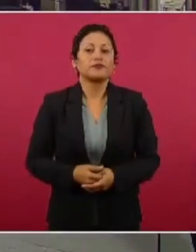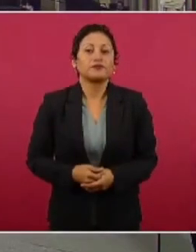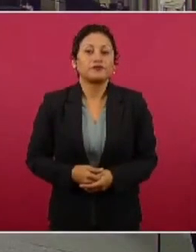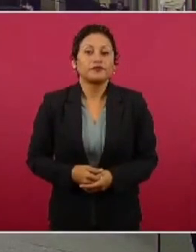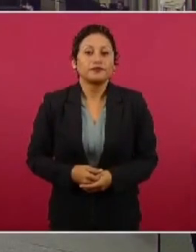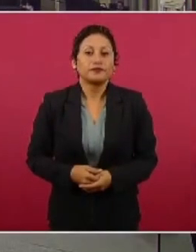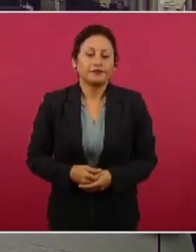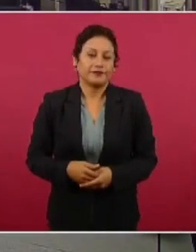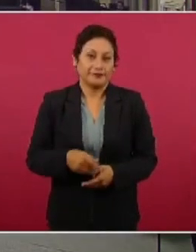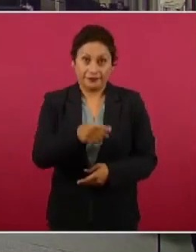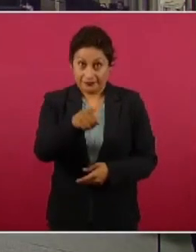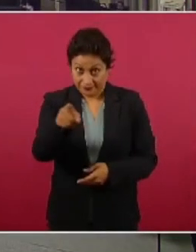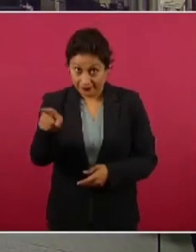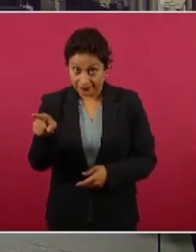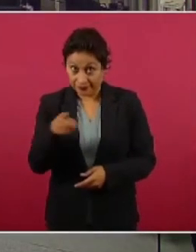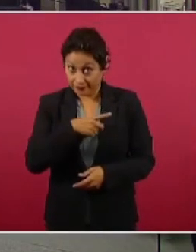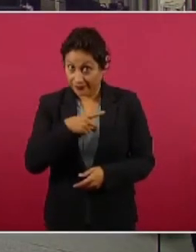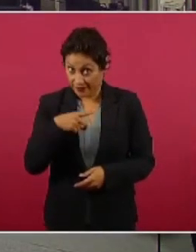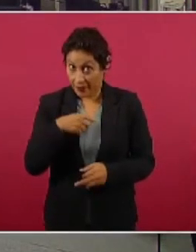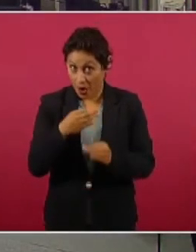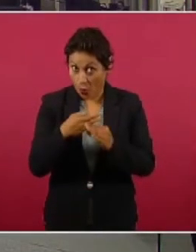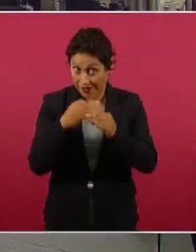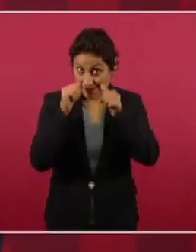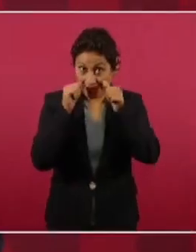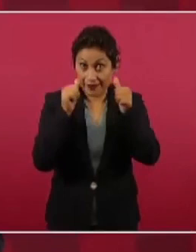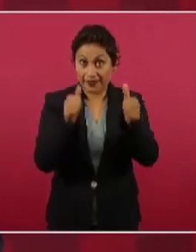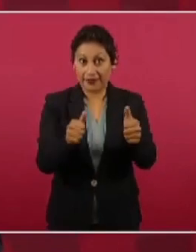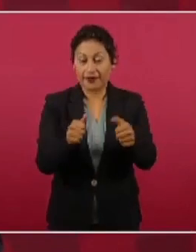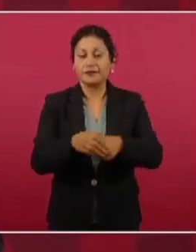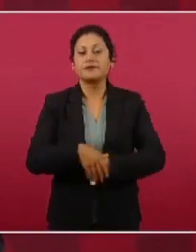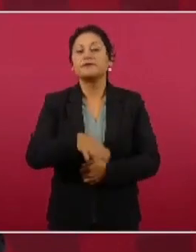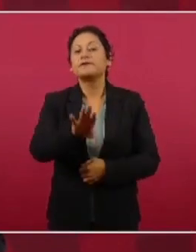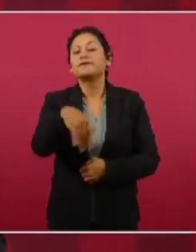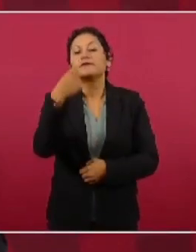que deberían de tomar en cuenta. Estaba planeado